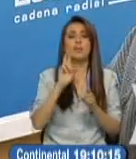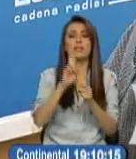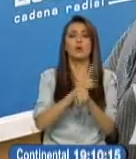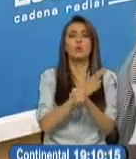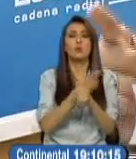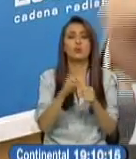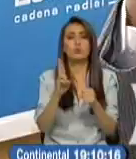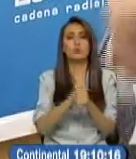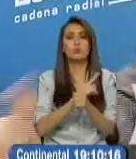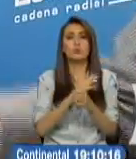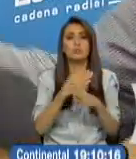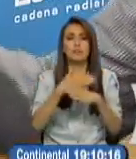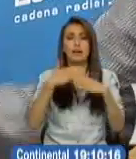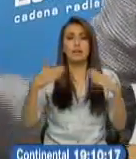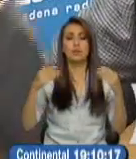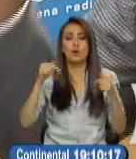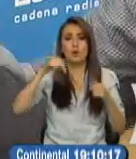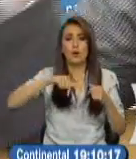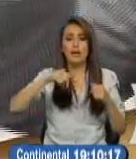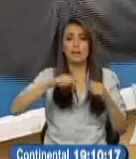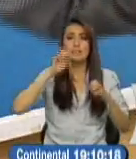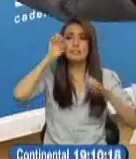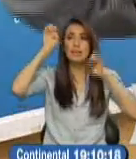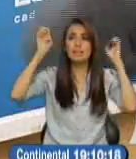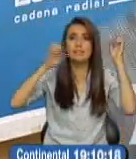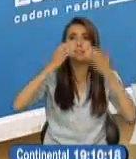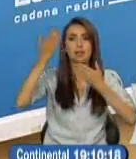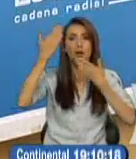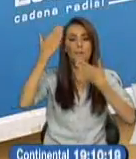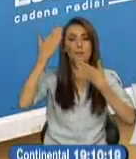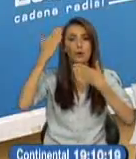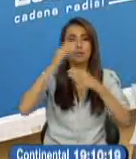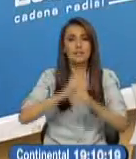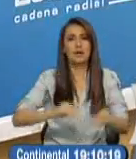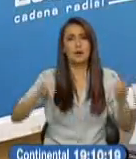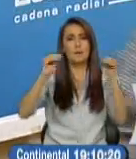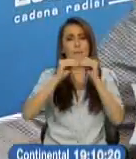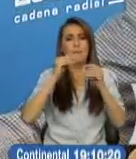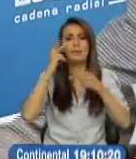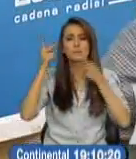utilizando esto como parte de una estrategia política para hacernos más populares con el